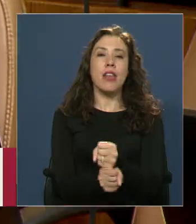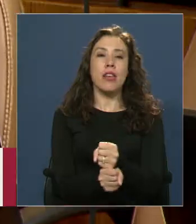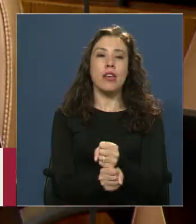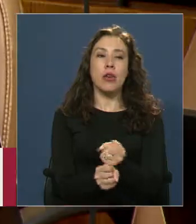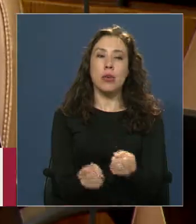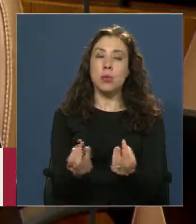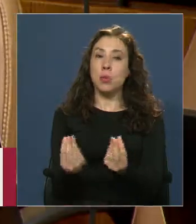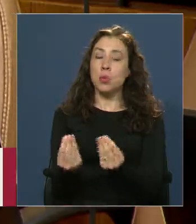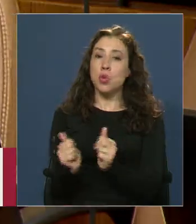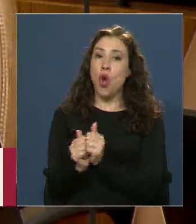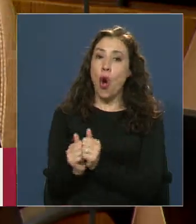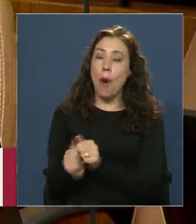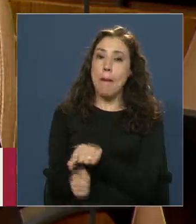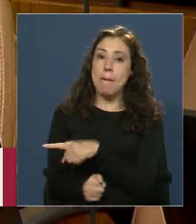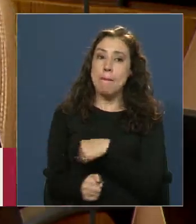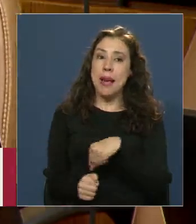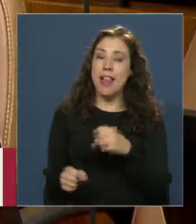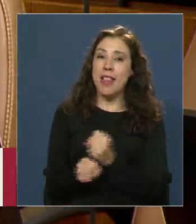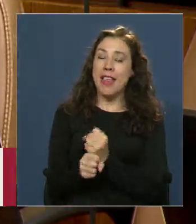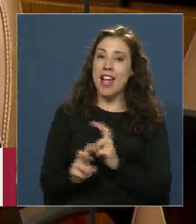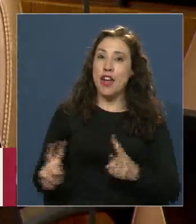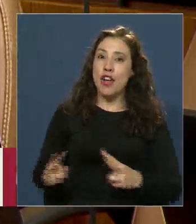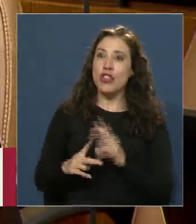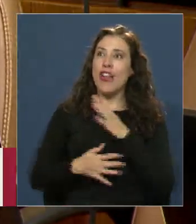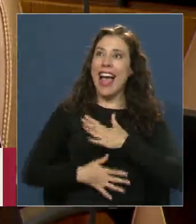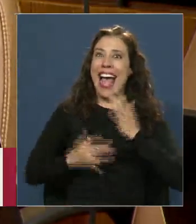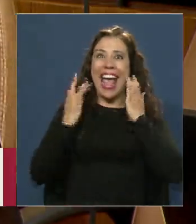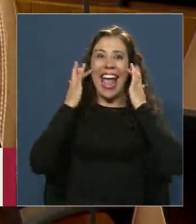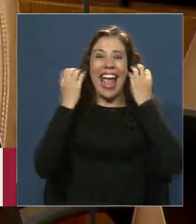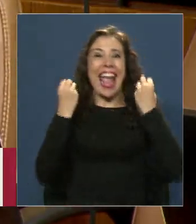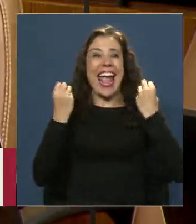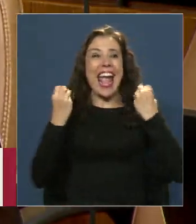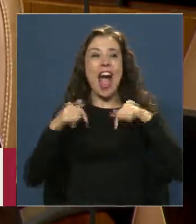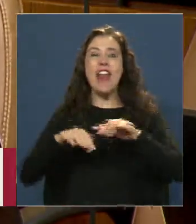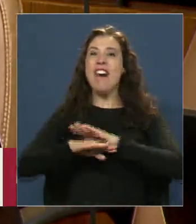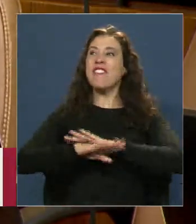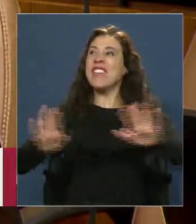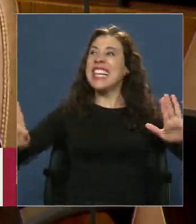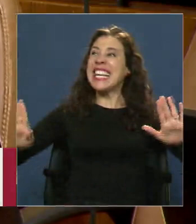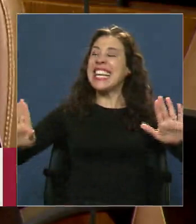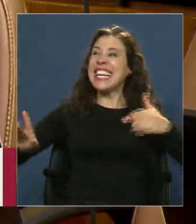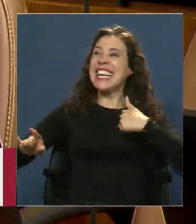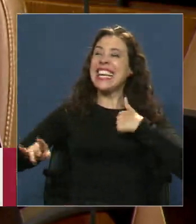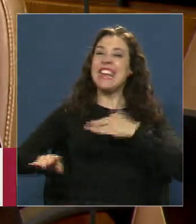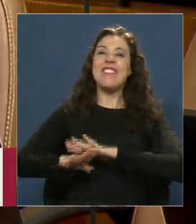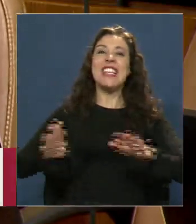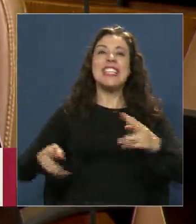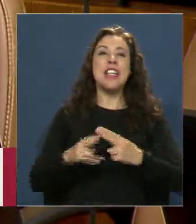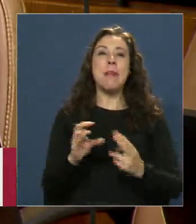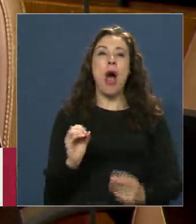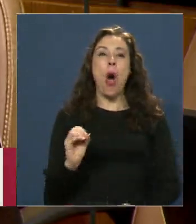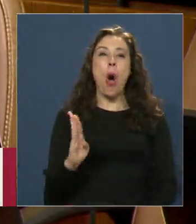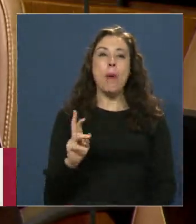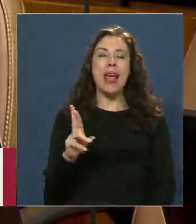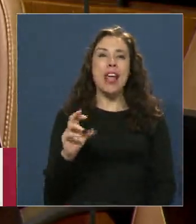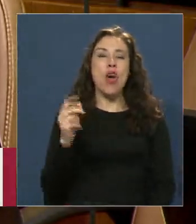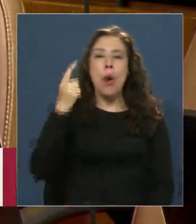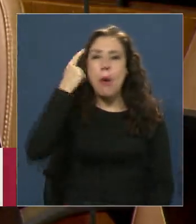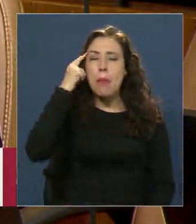Muchos compañeros, incluso de la construcción, estaban contentos. Ya no somos más obreros. Pero la